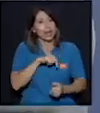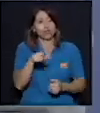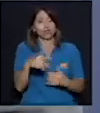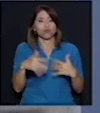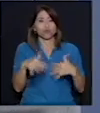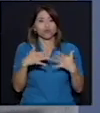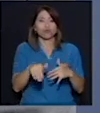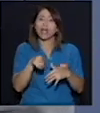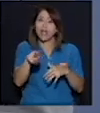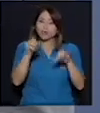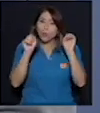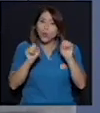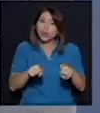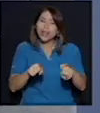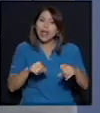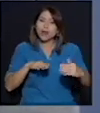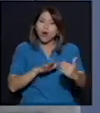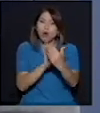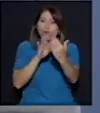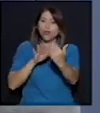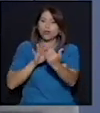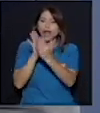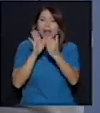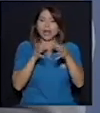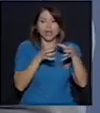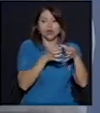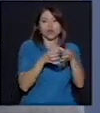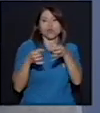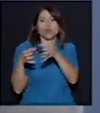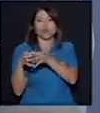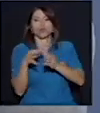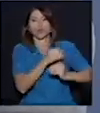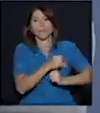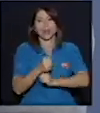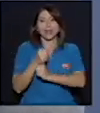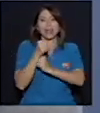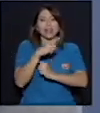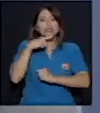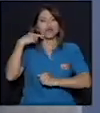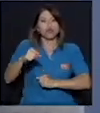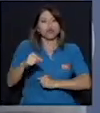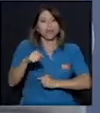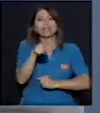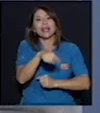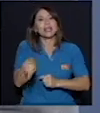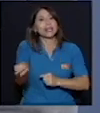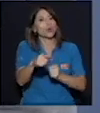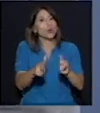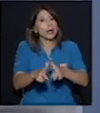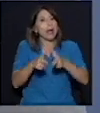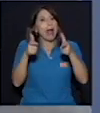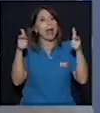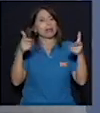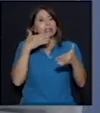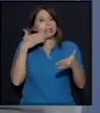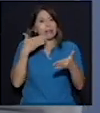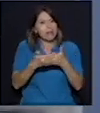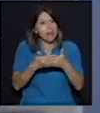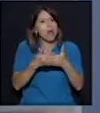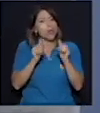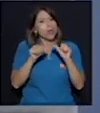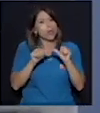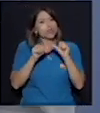eventualmente confrontar las fuerzas militares rusas, que son muy grandes y muy efectivas y han logrado sostener al régimen,